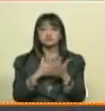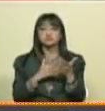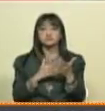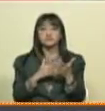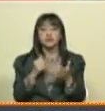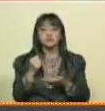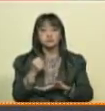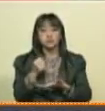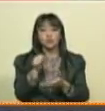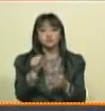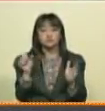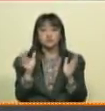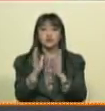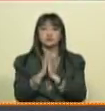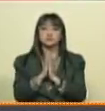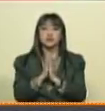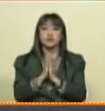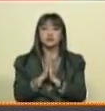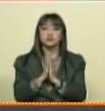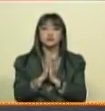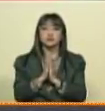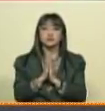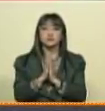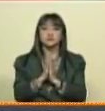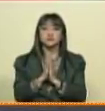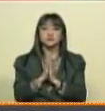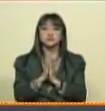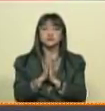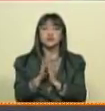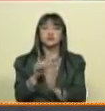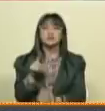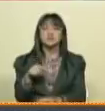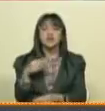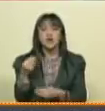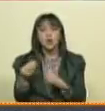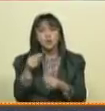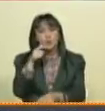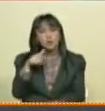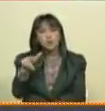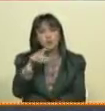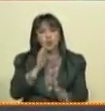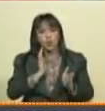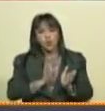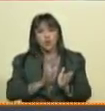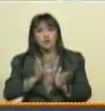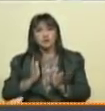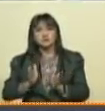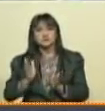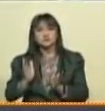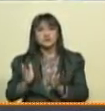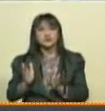este bono de Semana Santa, y además cómo el pueblo se ha organizado